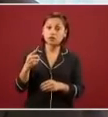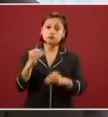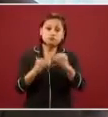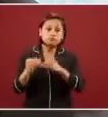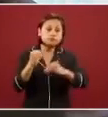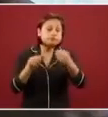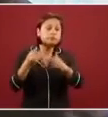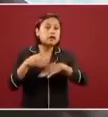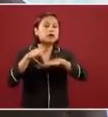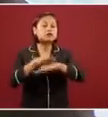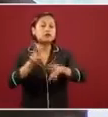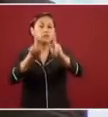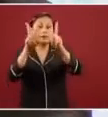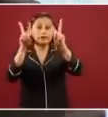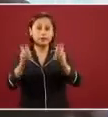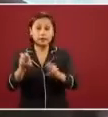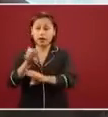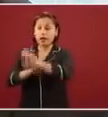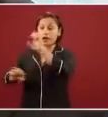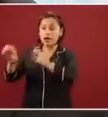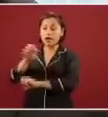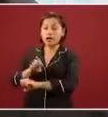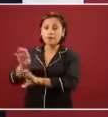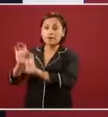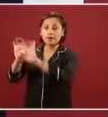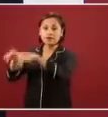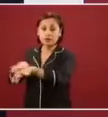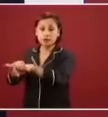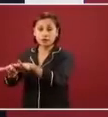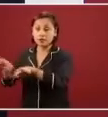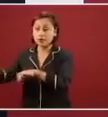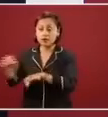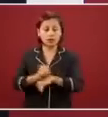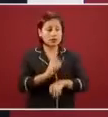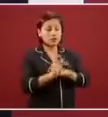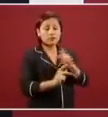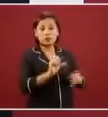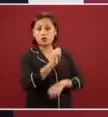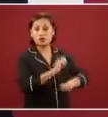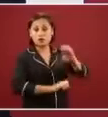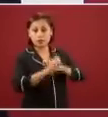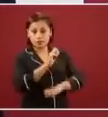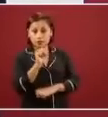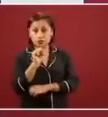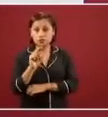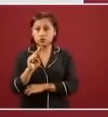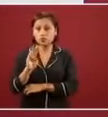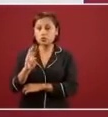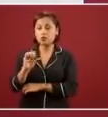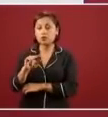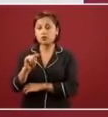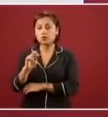de outsourcing, de subcontratación ilegal en ambas cámaras. El presidente lo mencionó en la mañana, tenían que ponerse de acuerdo,